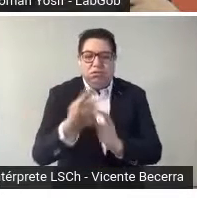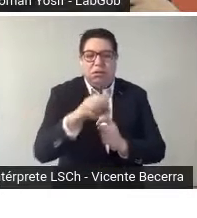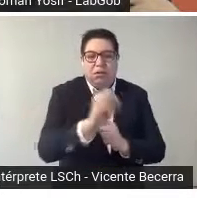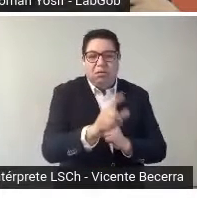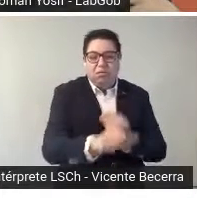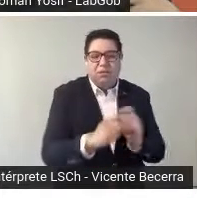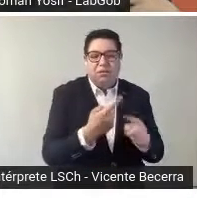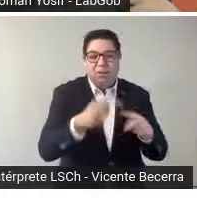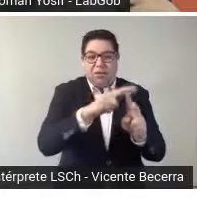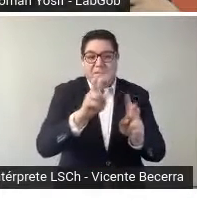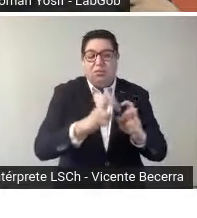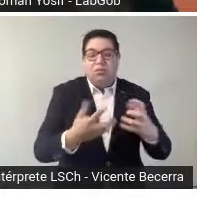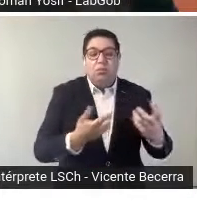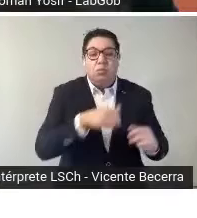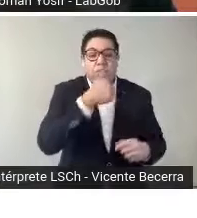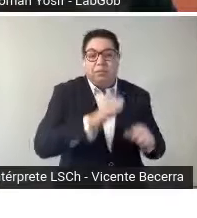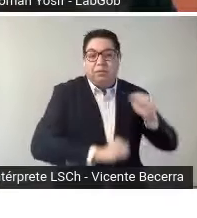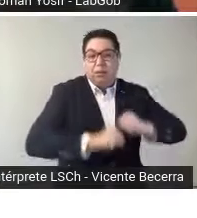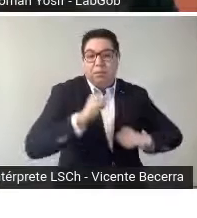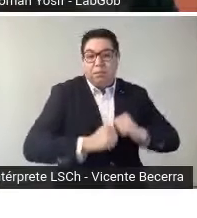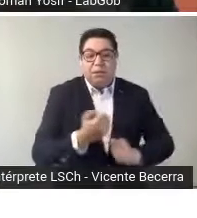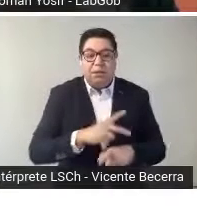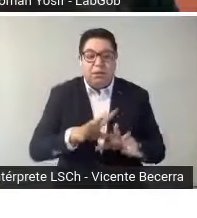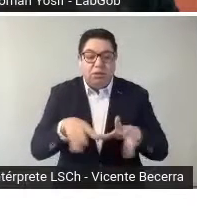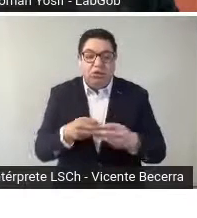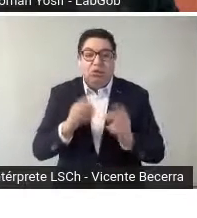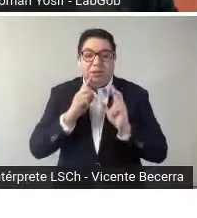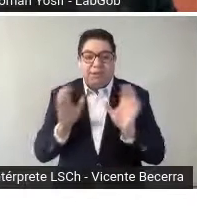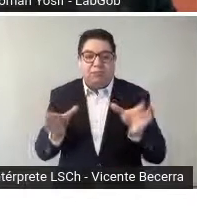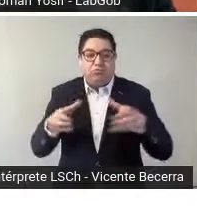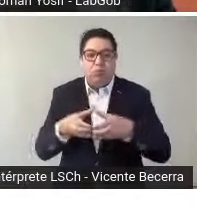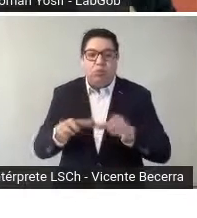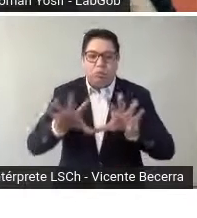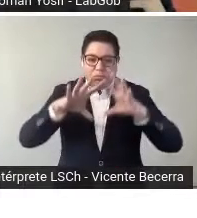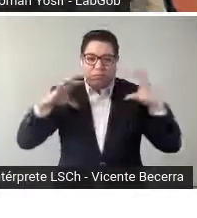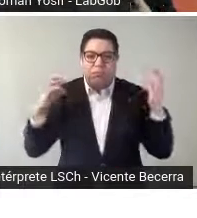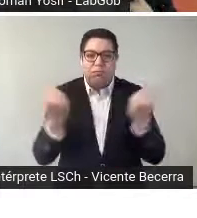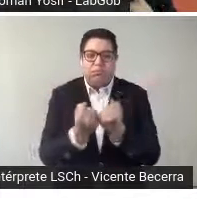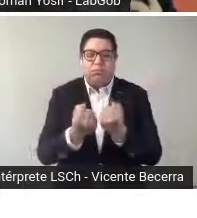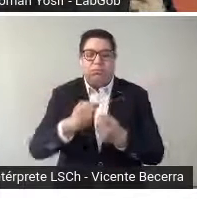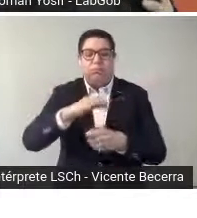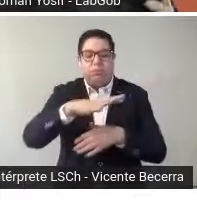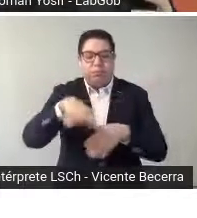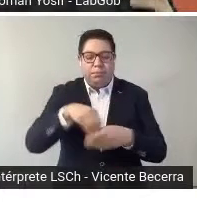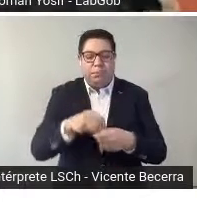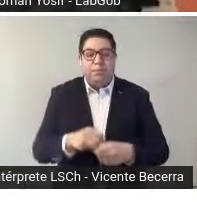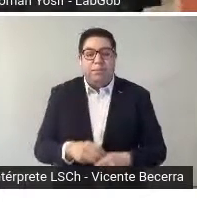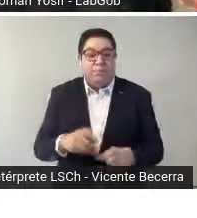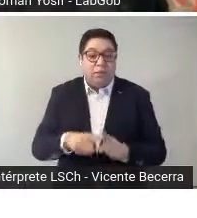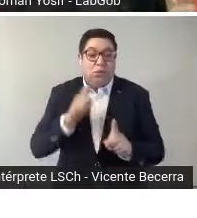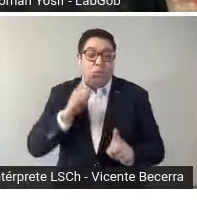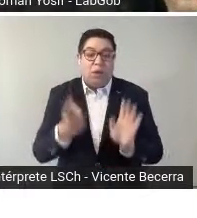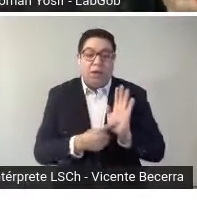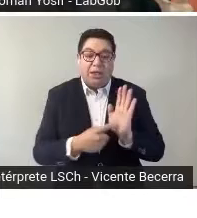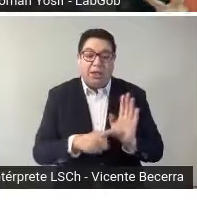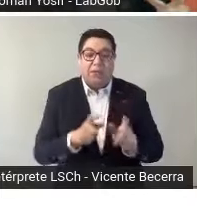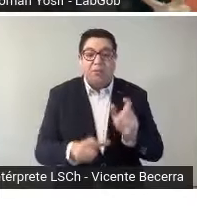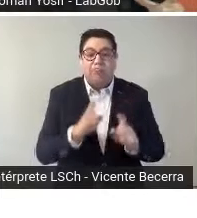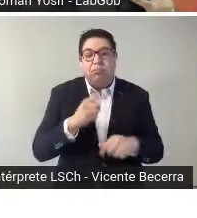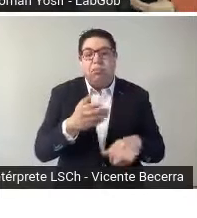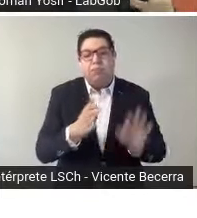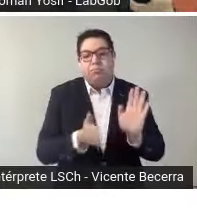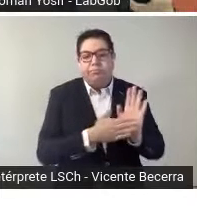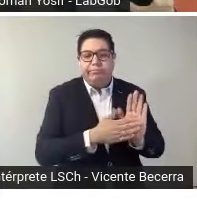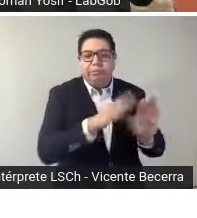sector privado y todos quienes componen el ecosistema de innovación pública. Y obviamente dejando capacidades instaladas en el camino.